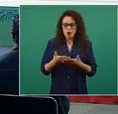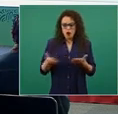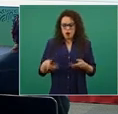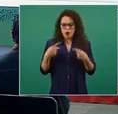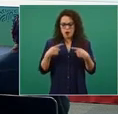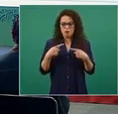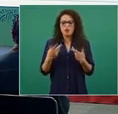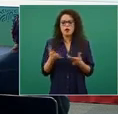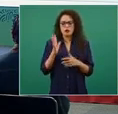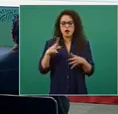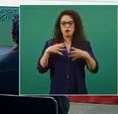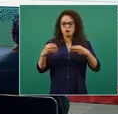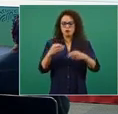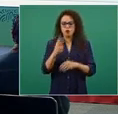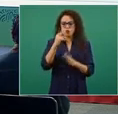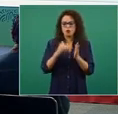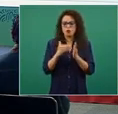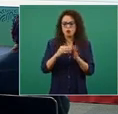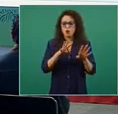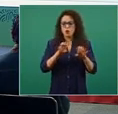son